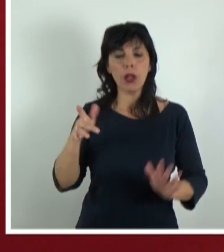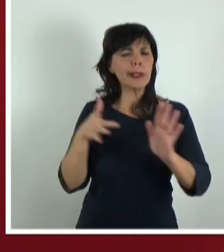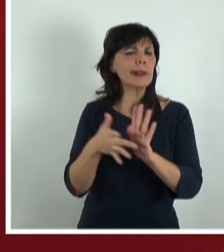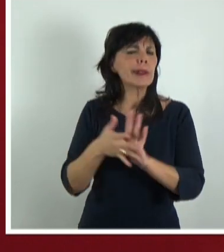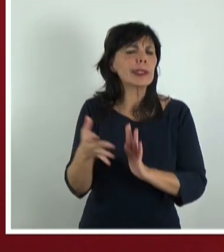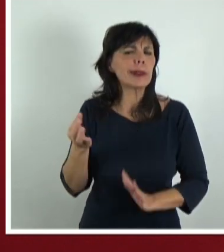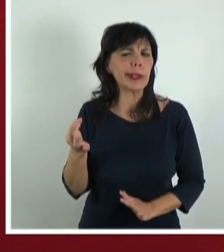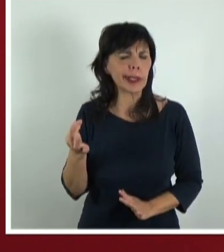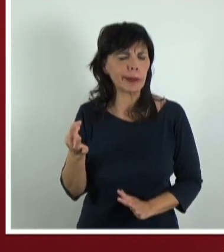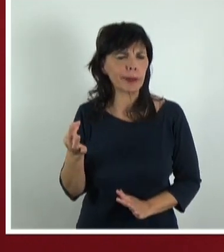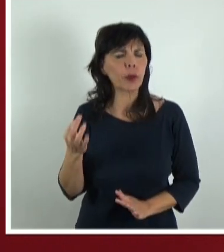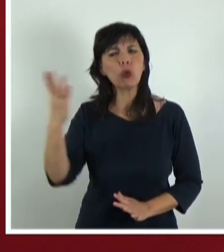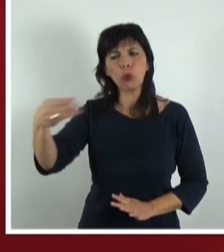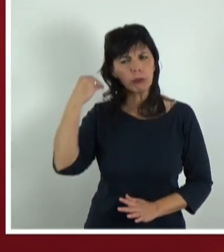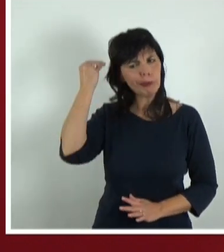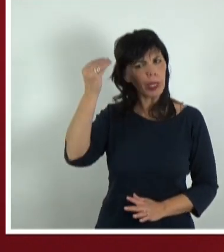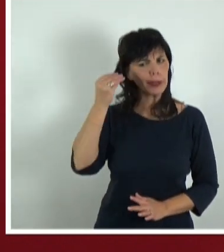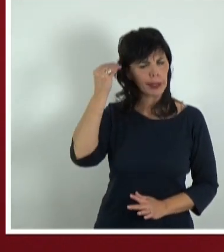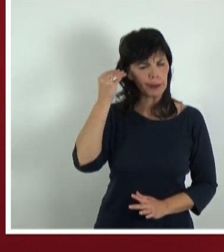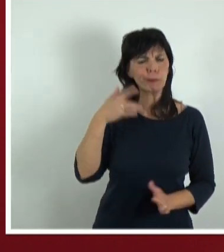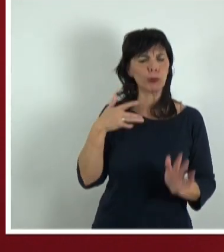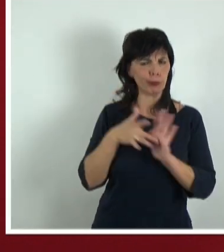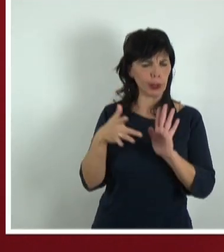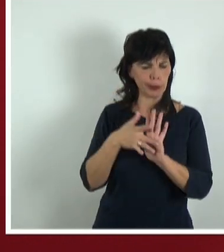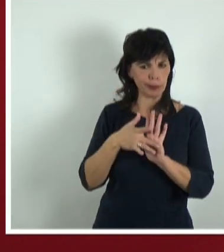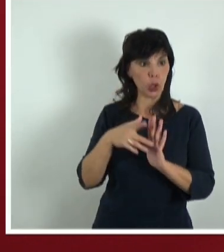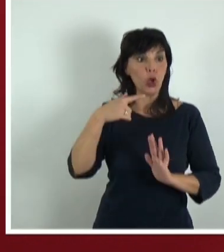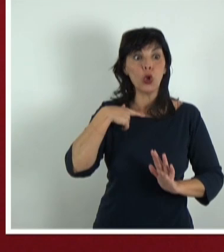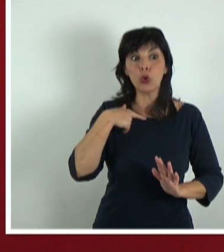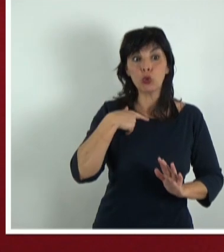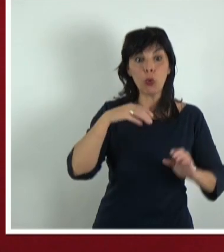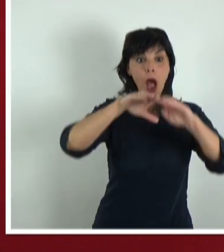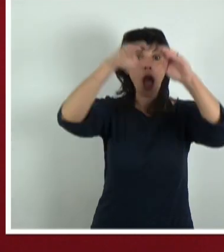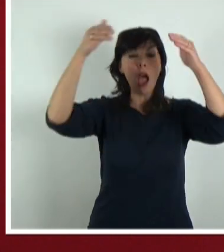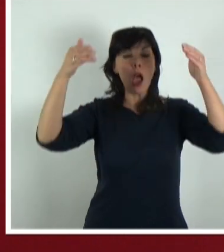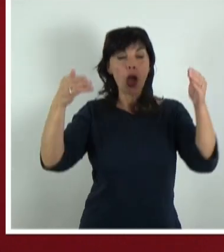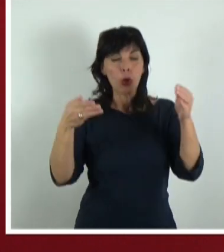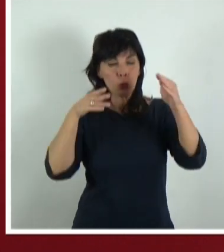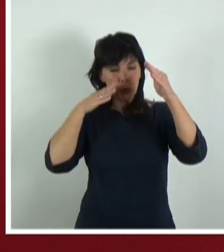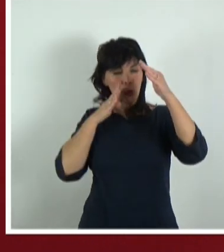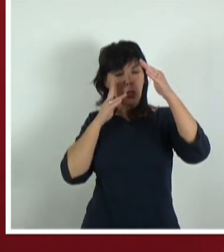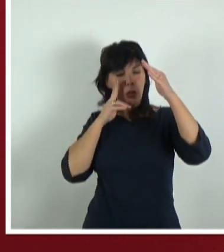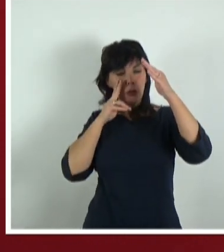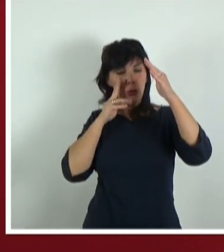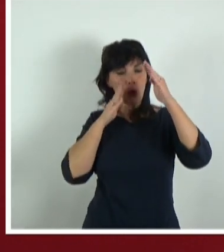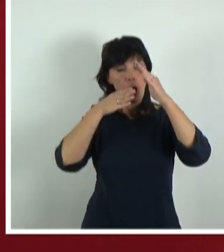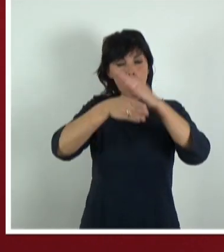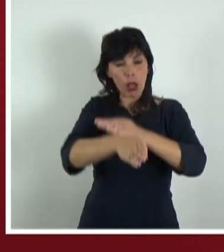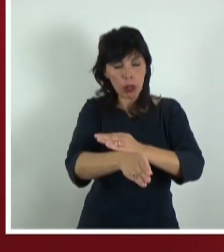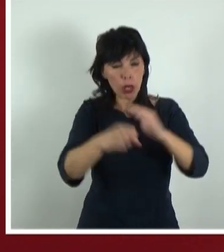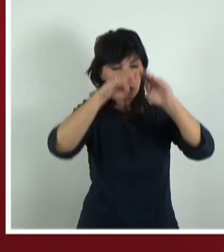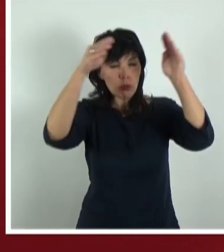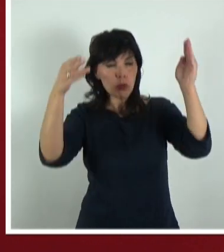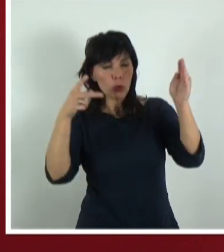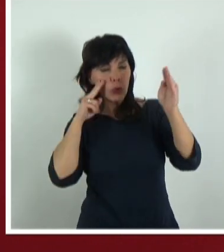para que te lo puedas imaginar, que tú estás en un túnel y ves el final del túnel y ves la